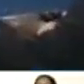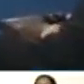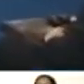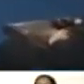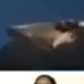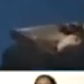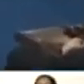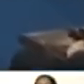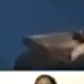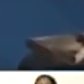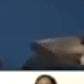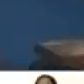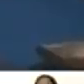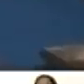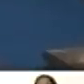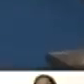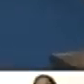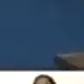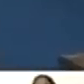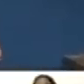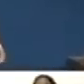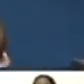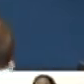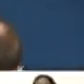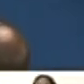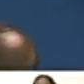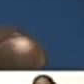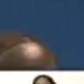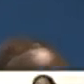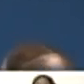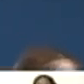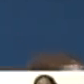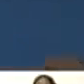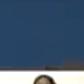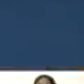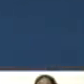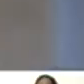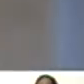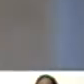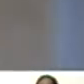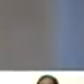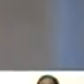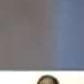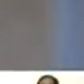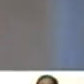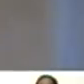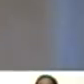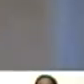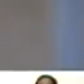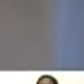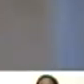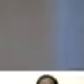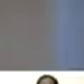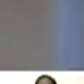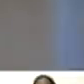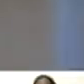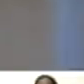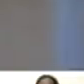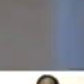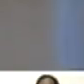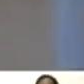12 instrumentos jurídicos en distintas áreas culmina entonces esta importante reunión de trabajo del presidente